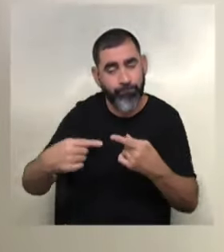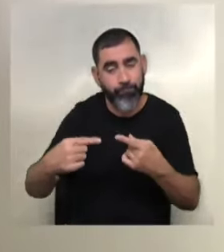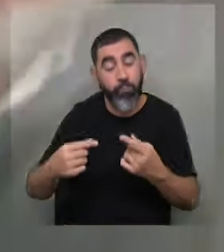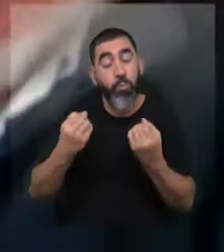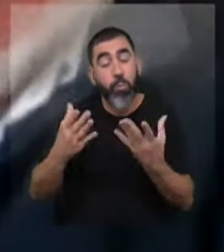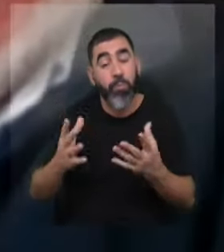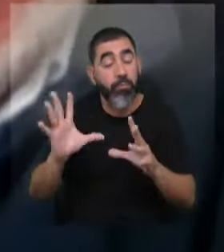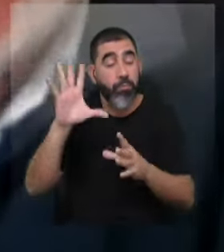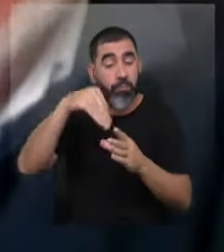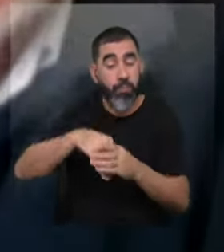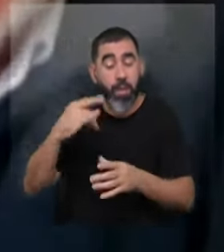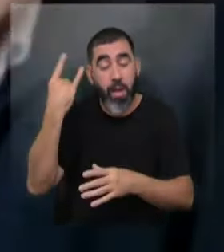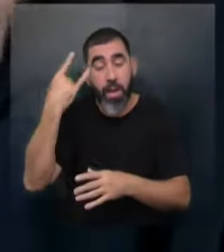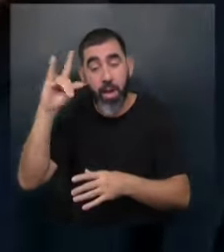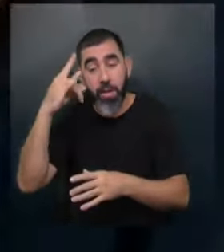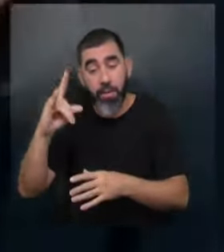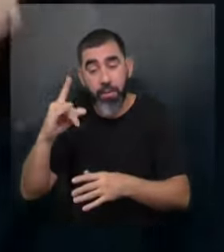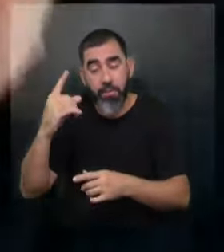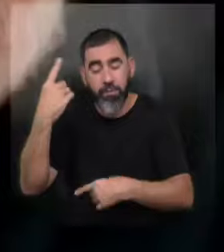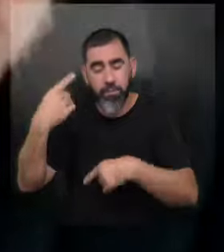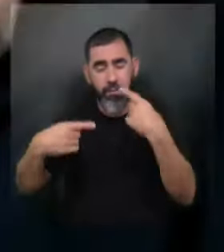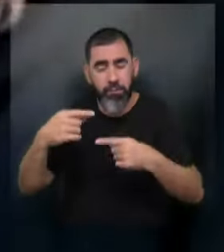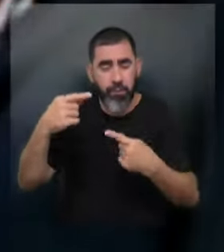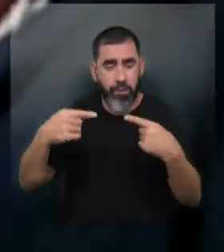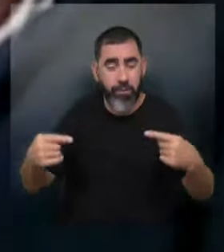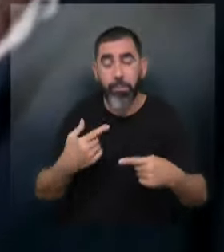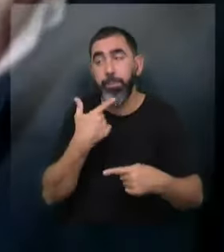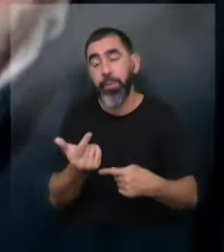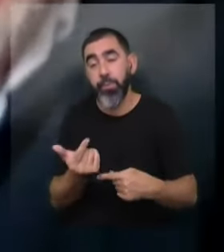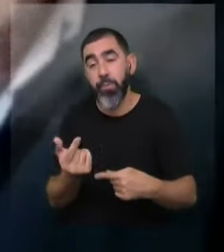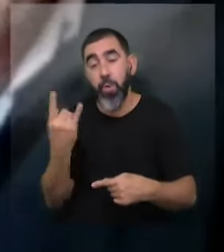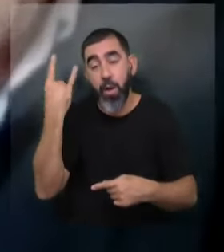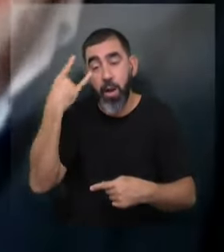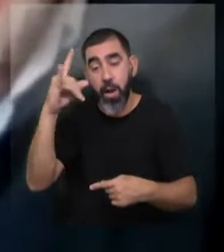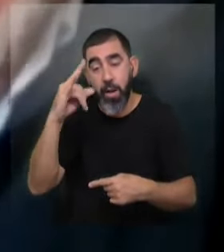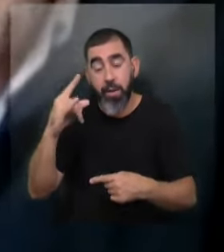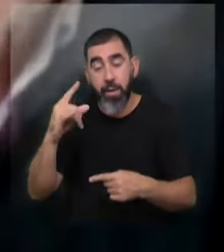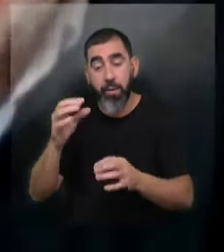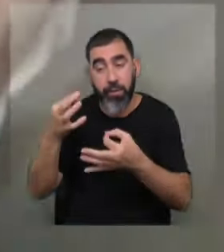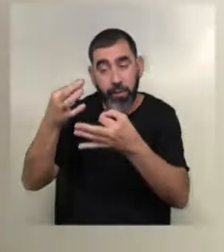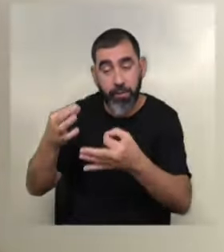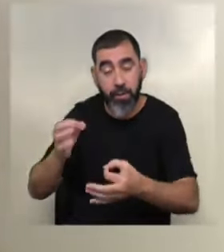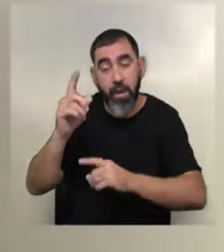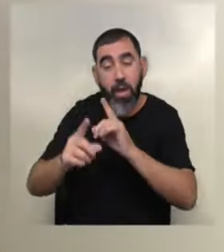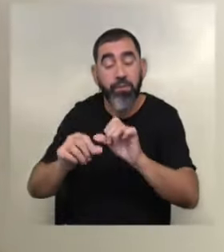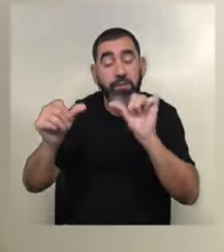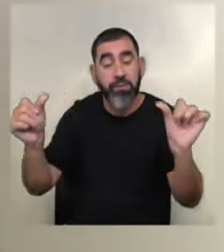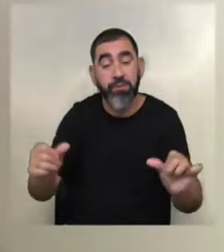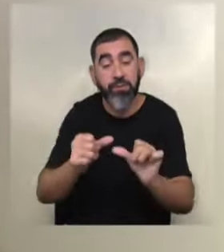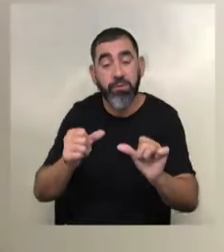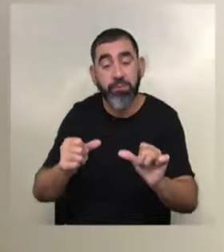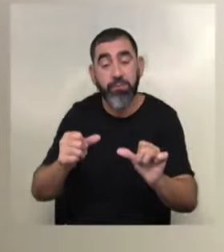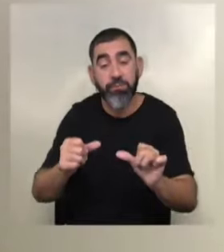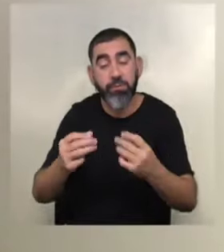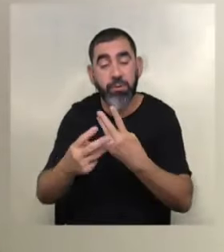mete en la bolsa ganadería cosas muy distintas. Una cosa es la ganadería confinada, que muchas veces se realiza que se